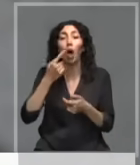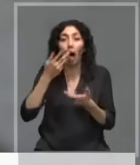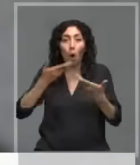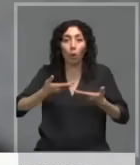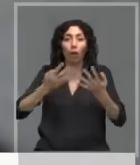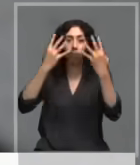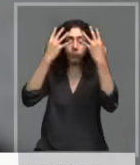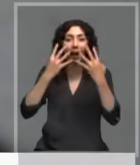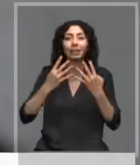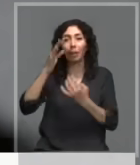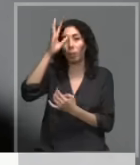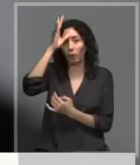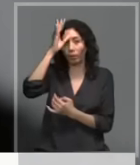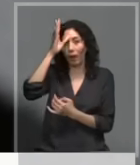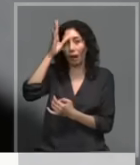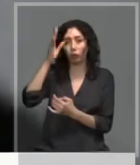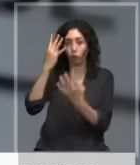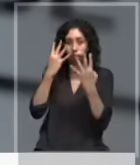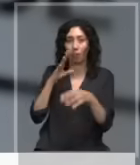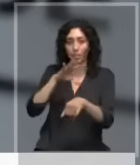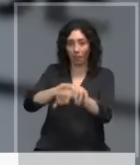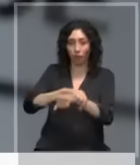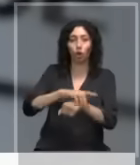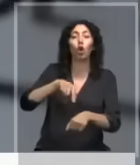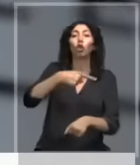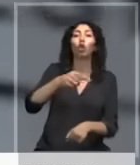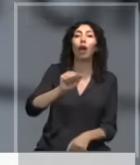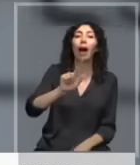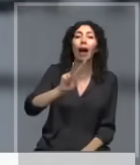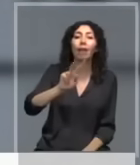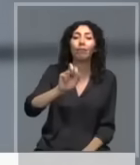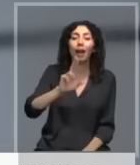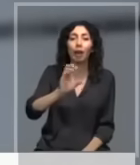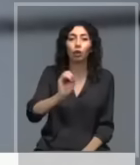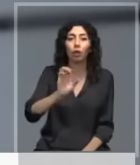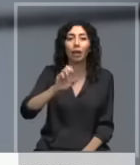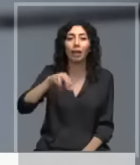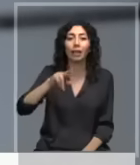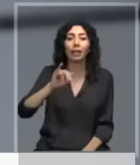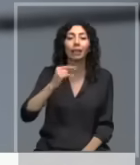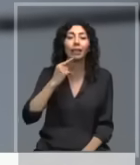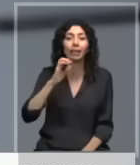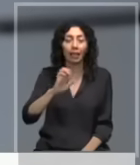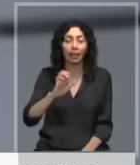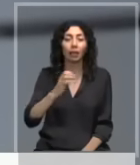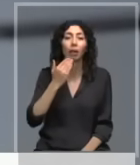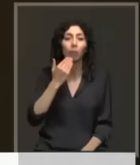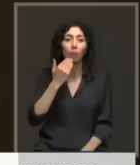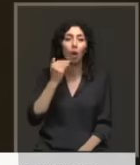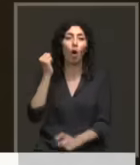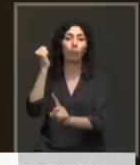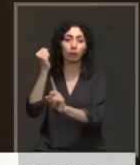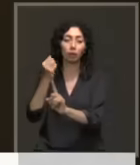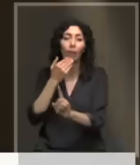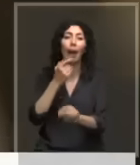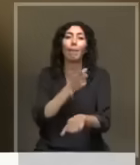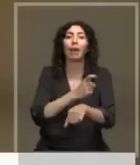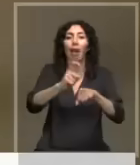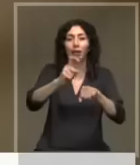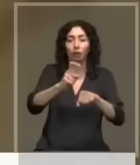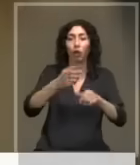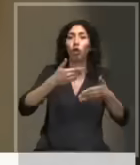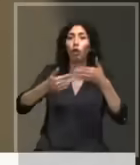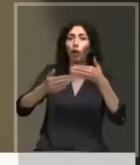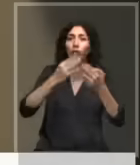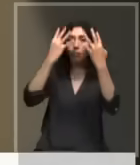de Puente Alto. También Álvaro Enrique Año Parada, condenado por homicidio simple y amenazas, está recluido en